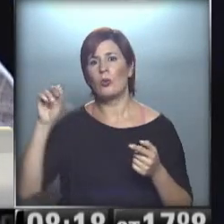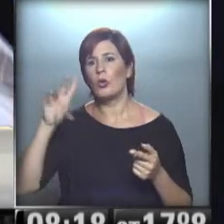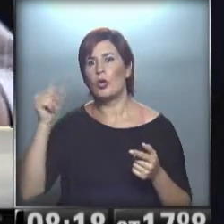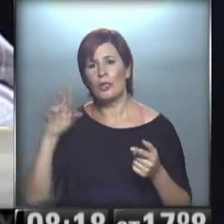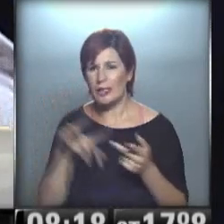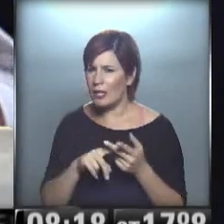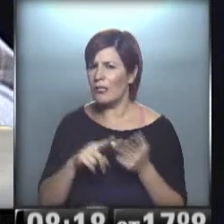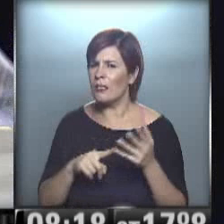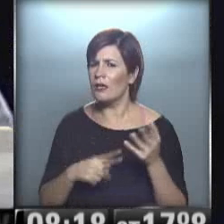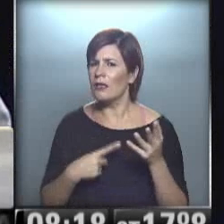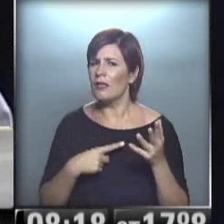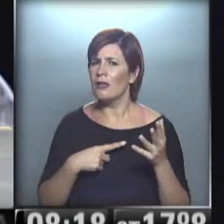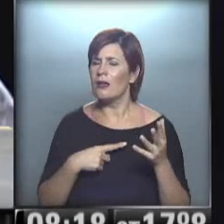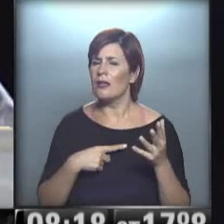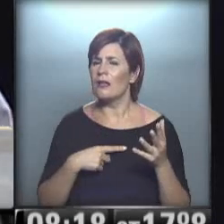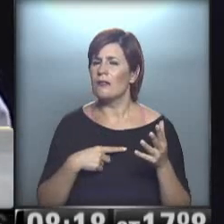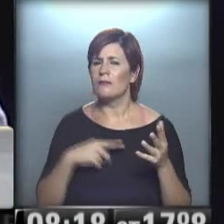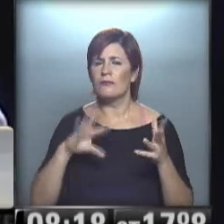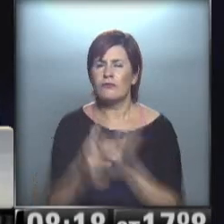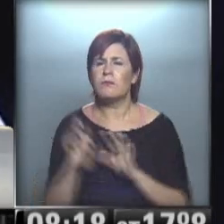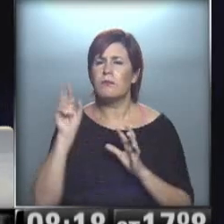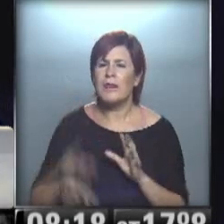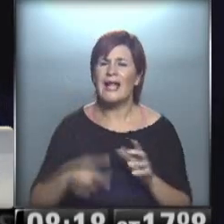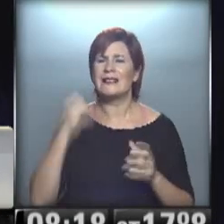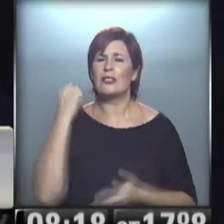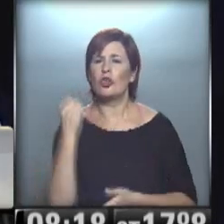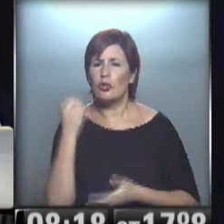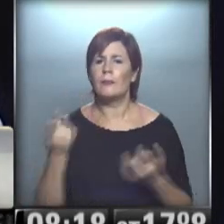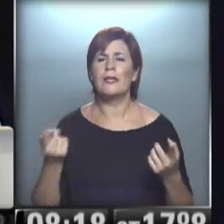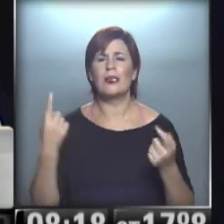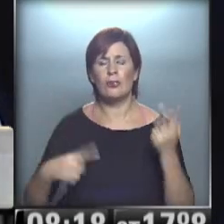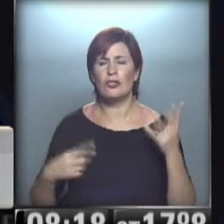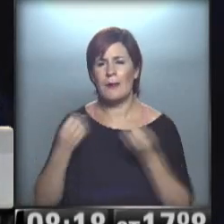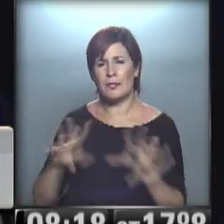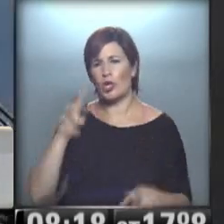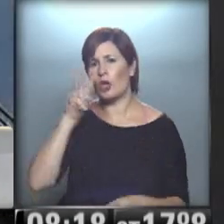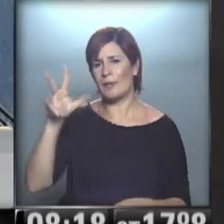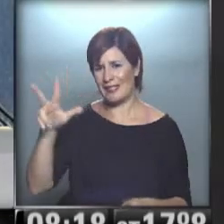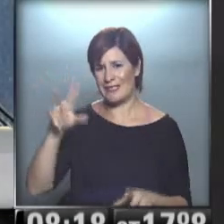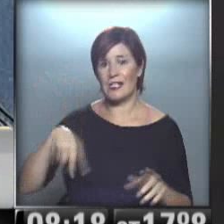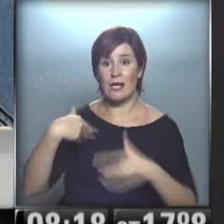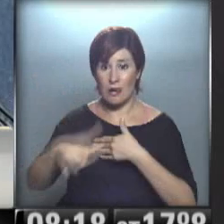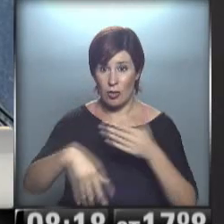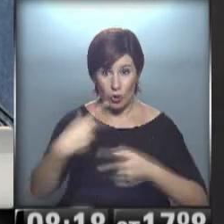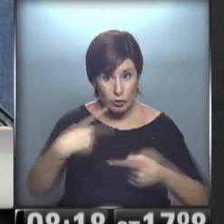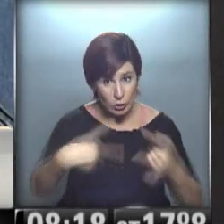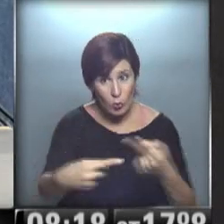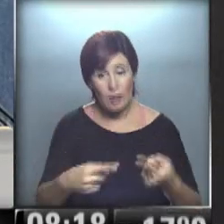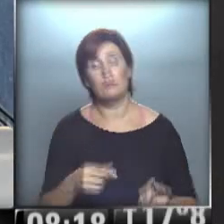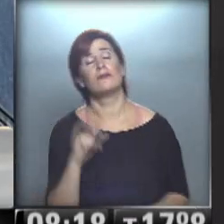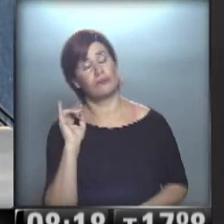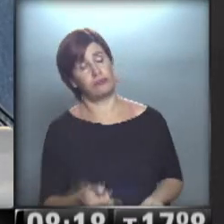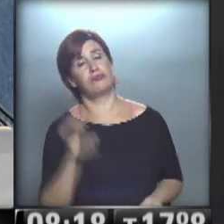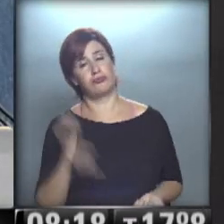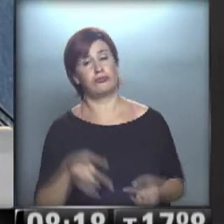modelo económico, político, iniciado en el 2003 por Néstor Kirchner? No le queda para menor duda. Hoy estamos en una